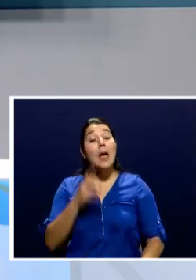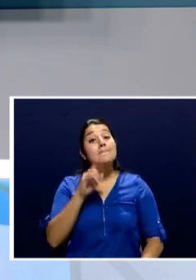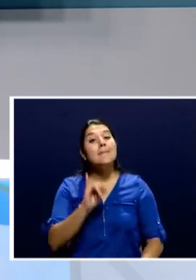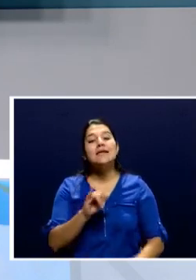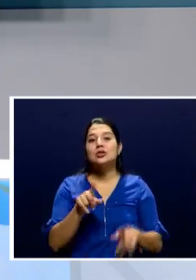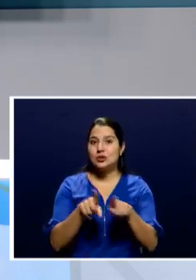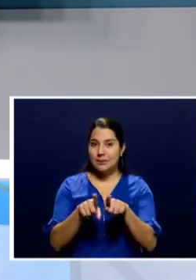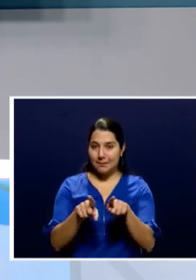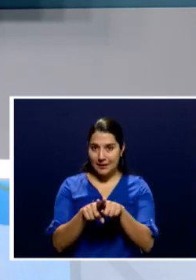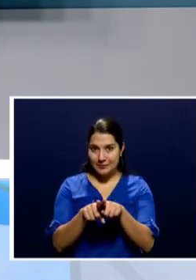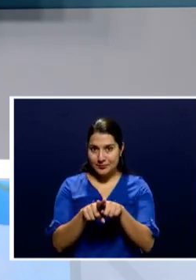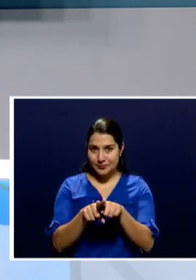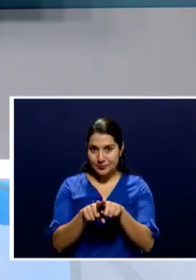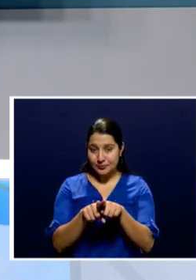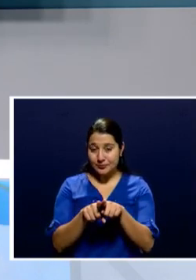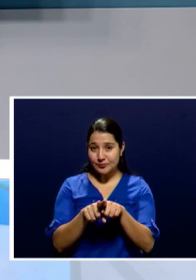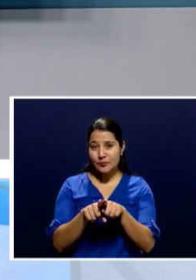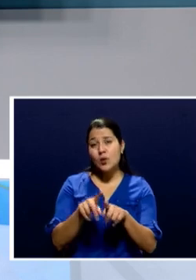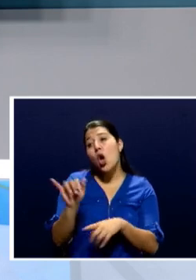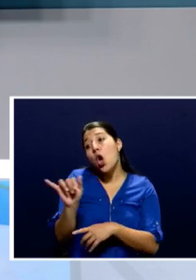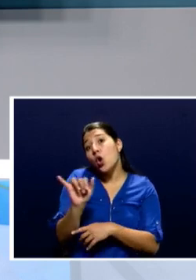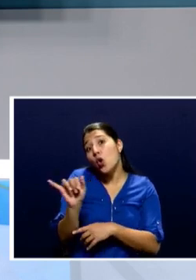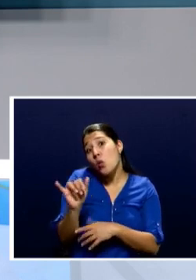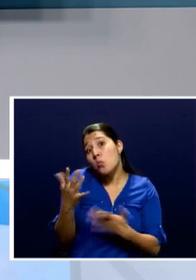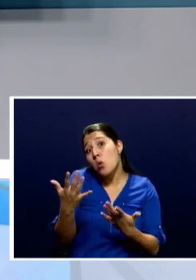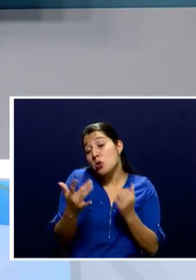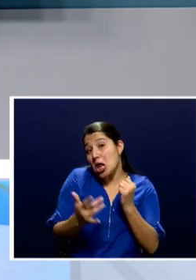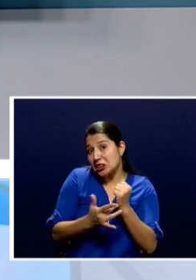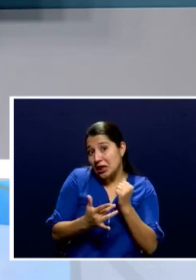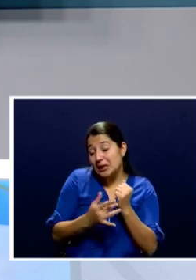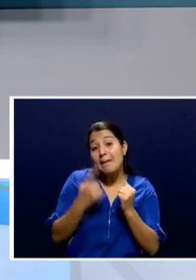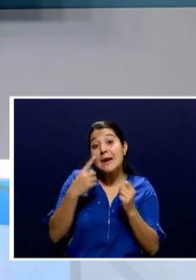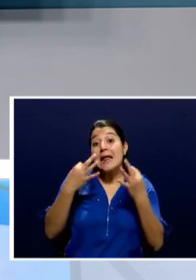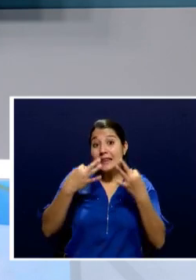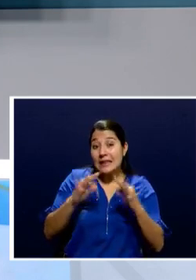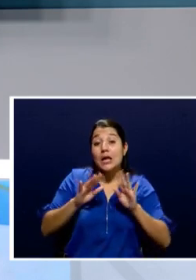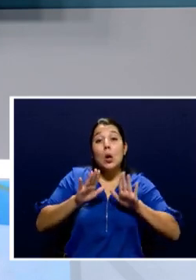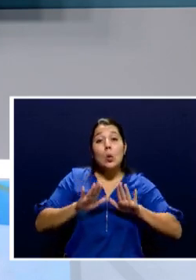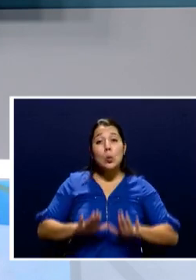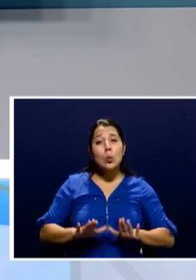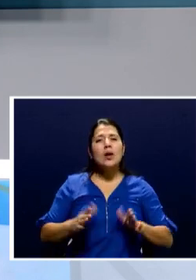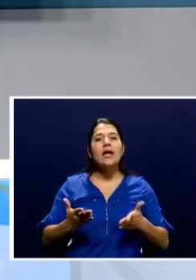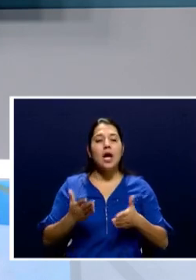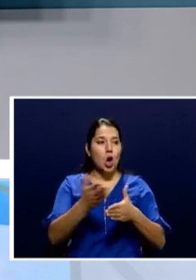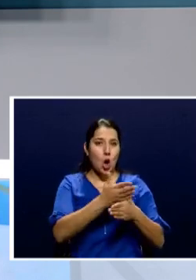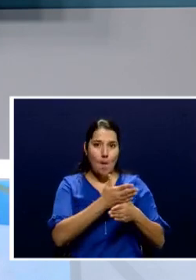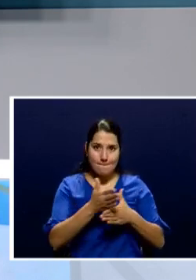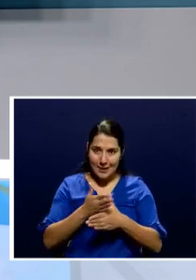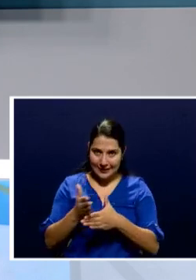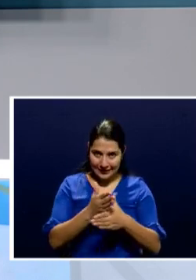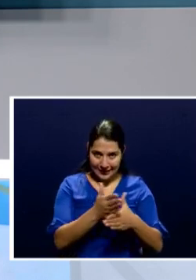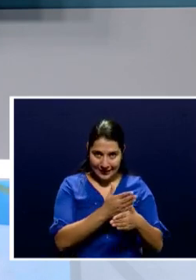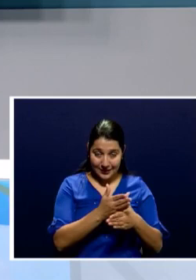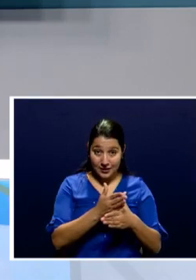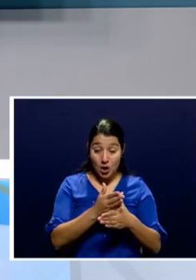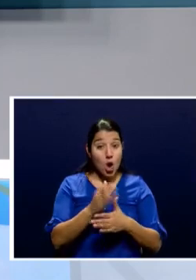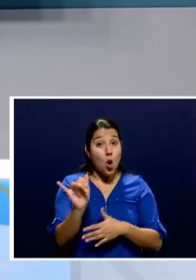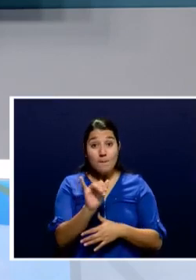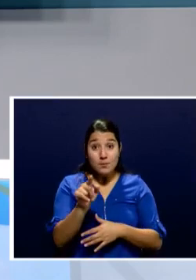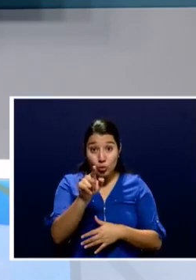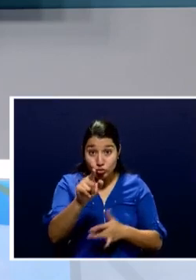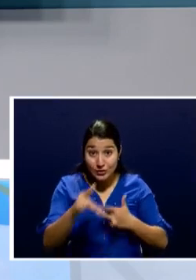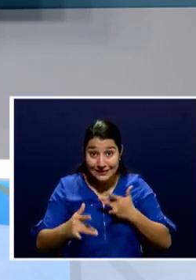también, como una estrategia para serenarse, compartir. Lo mismo que le pasa a usted, le